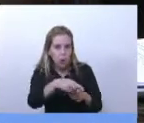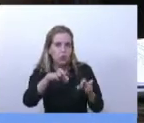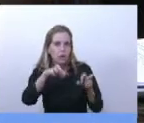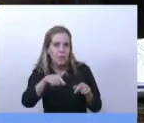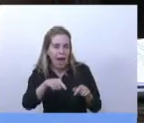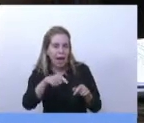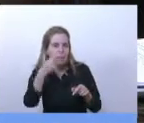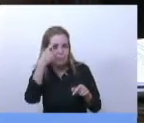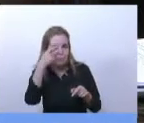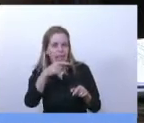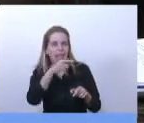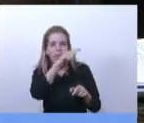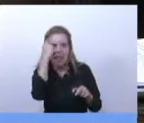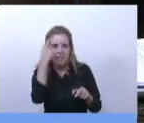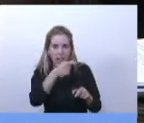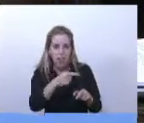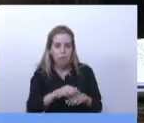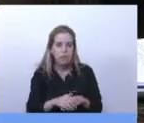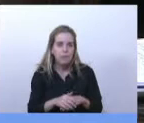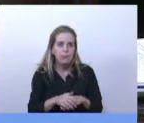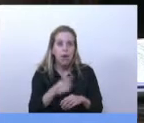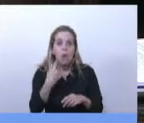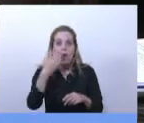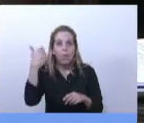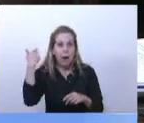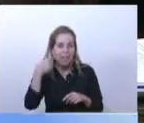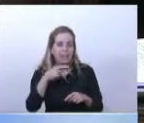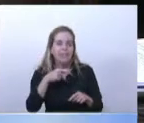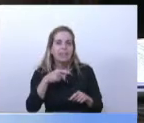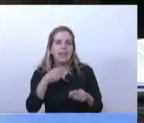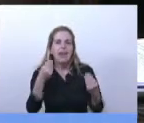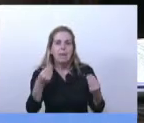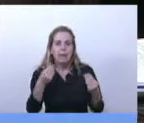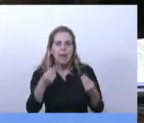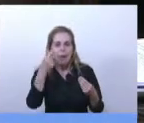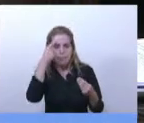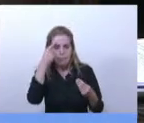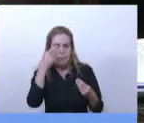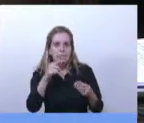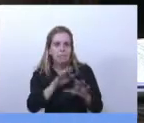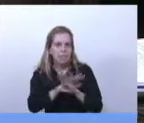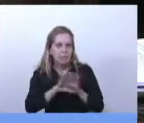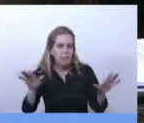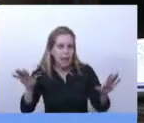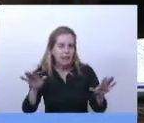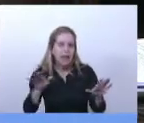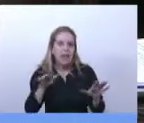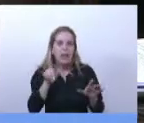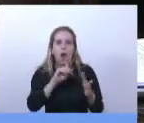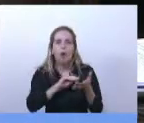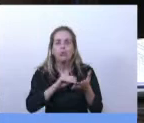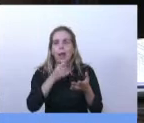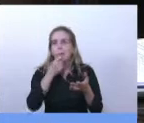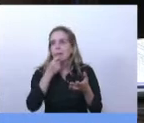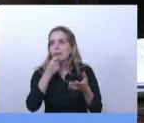del estado cuando se desplazaban y no tenían que repartir más ni usar tampoco el